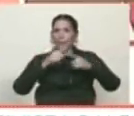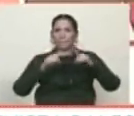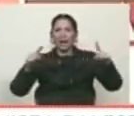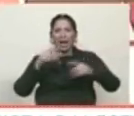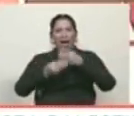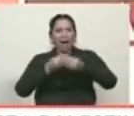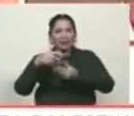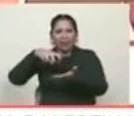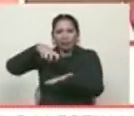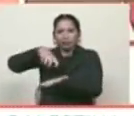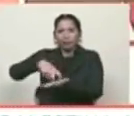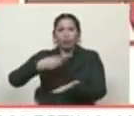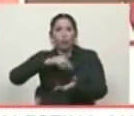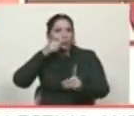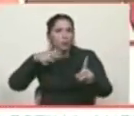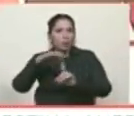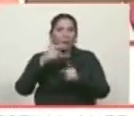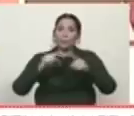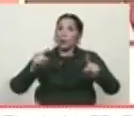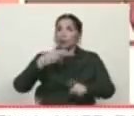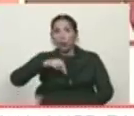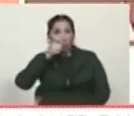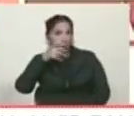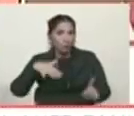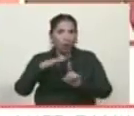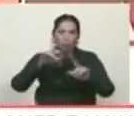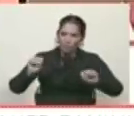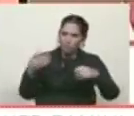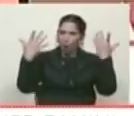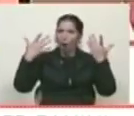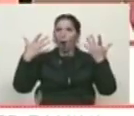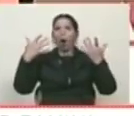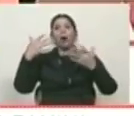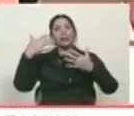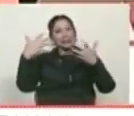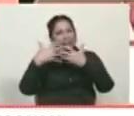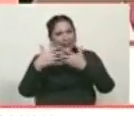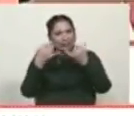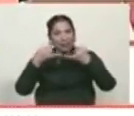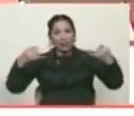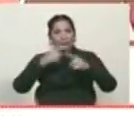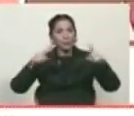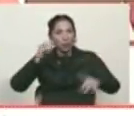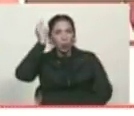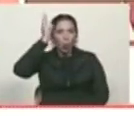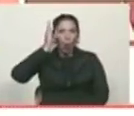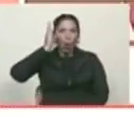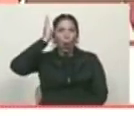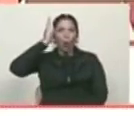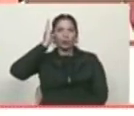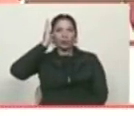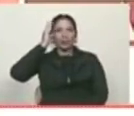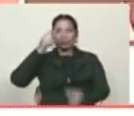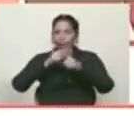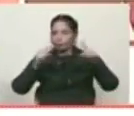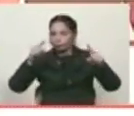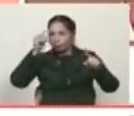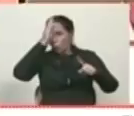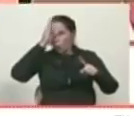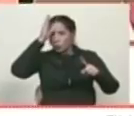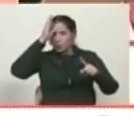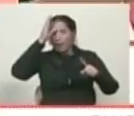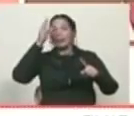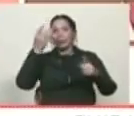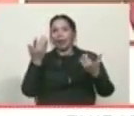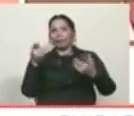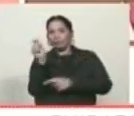pueblo. Nuestro pueblo está venciendo poco a poco la guerra eléctrica, pero consciente de que serán días complejos, meses